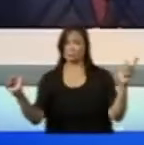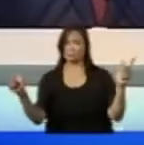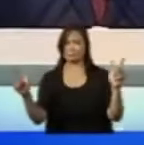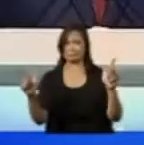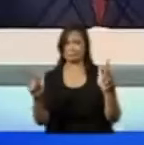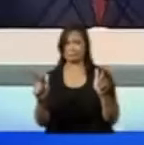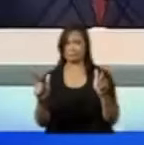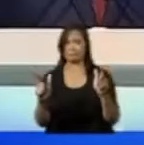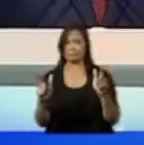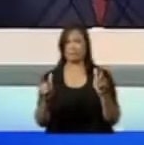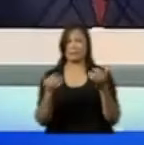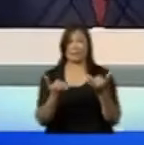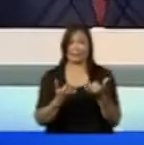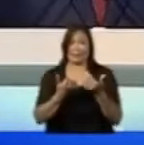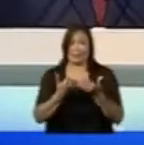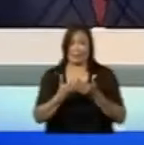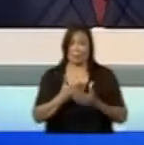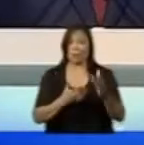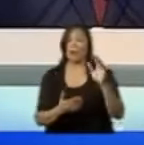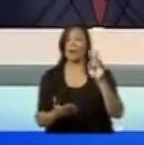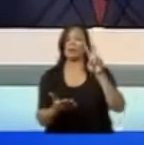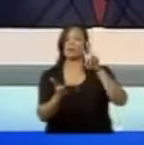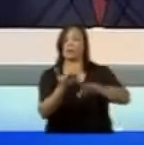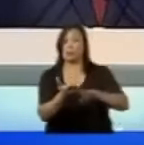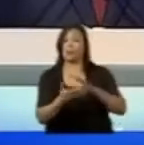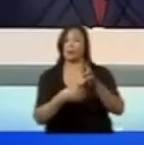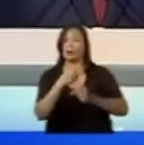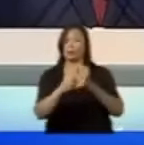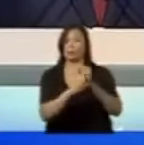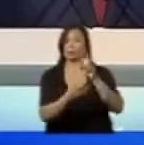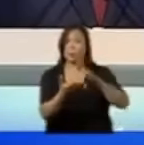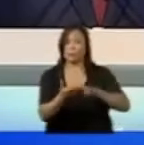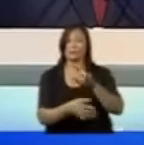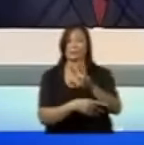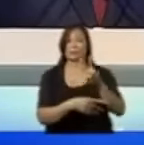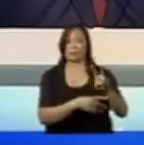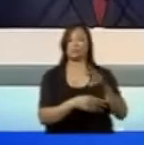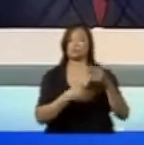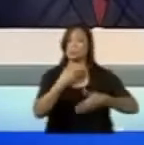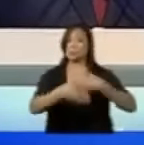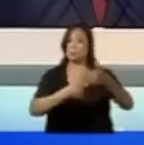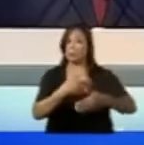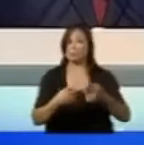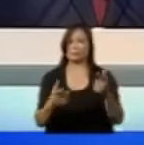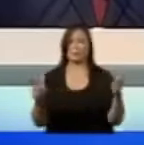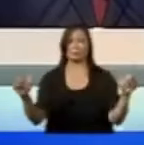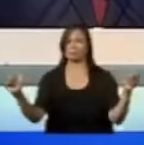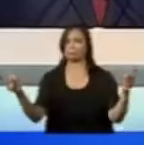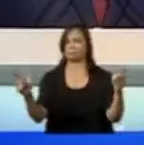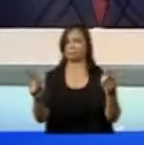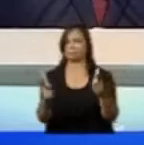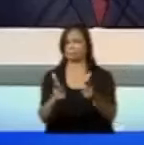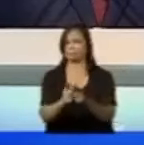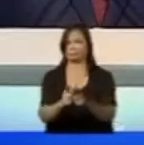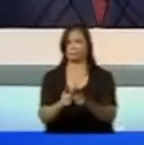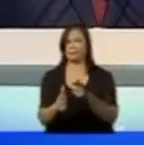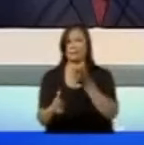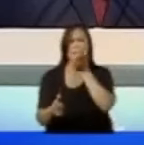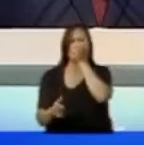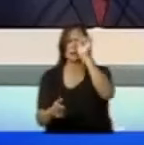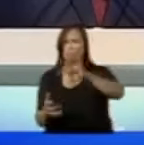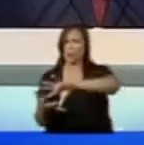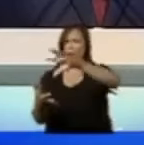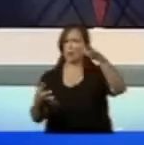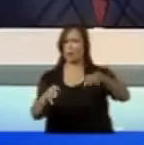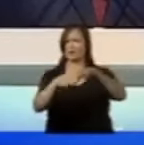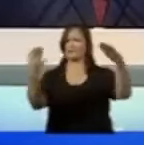y de aquí hasta el año 2032 se van, si seguimos como vamos trabajando, se van a eliminar todos los vertederos